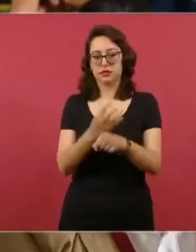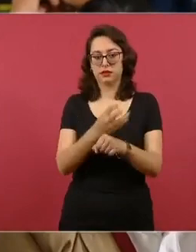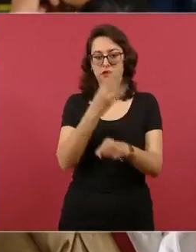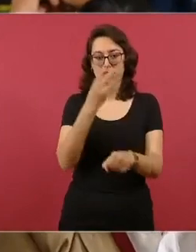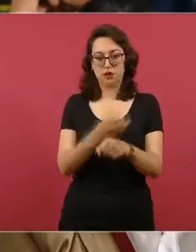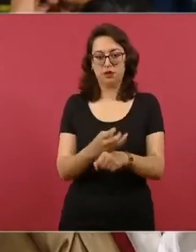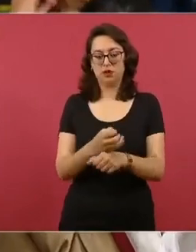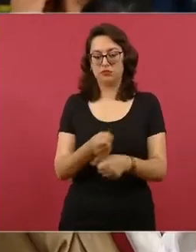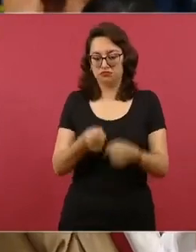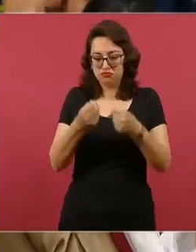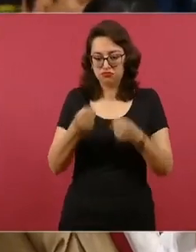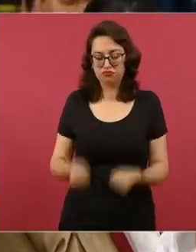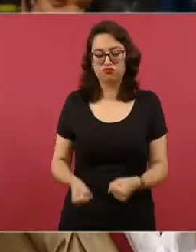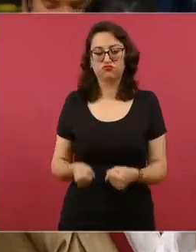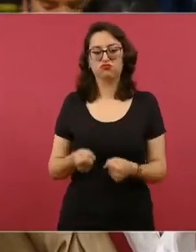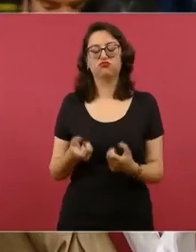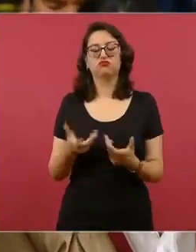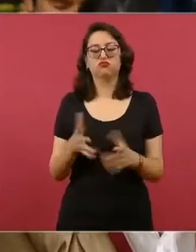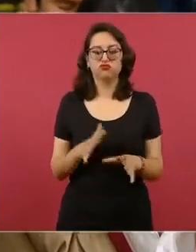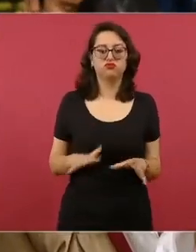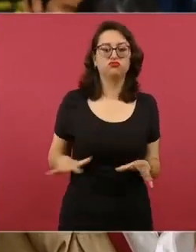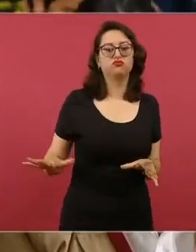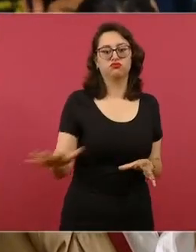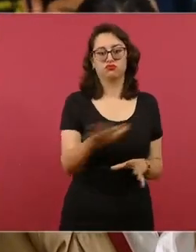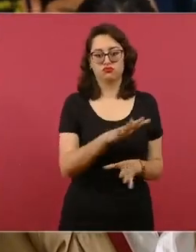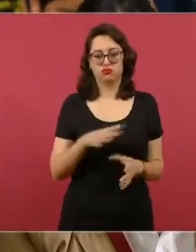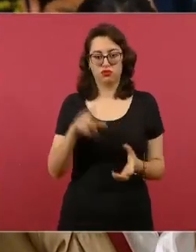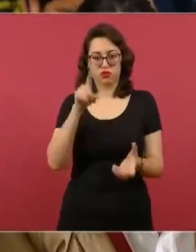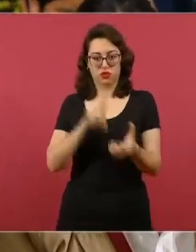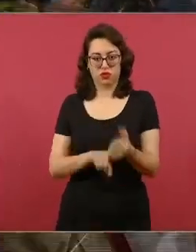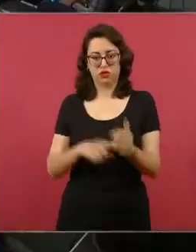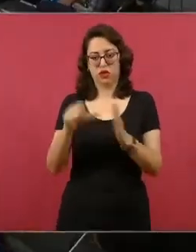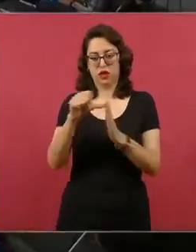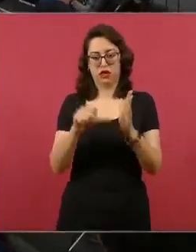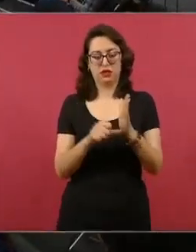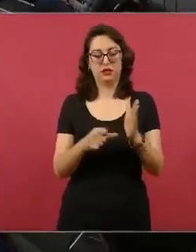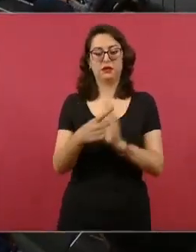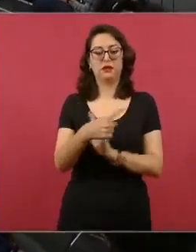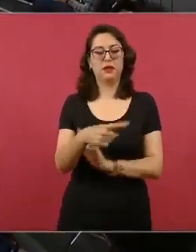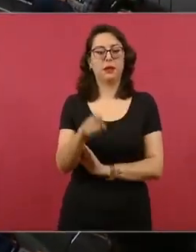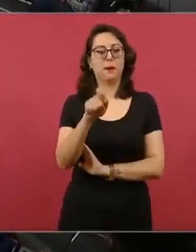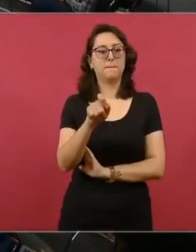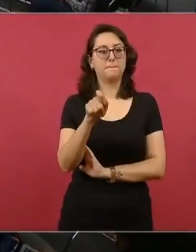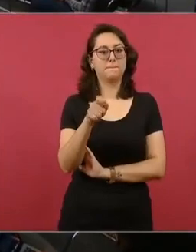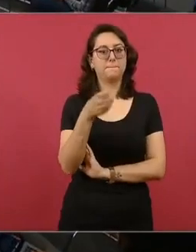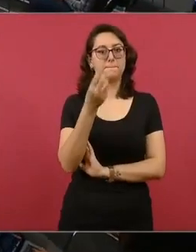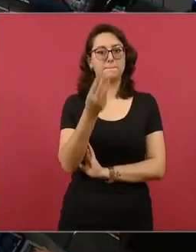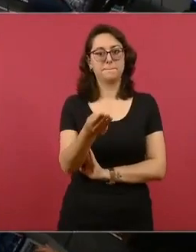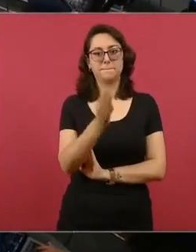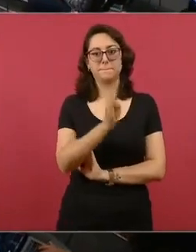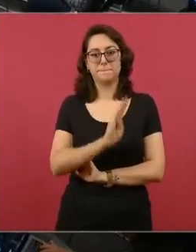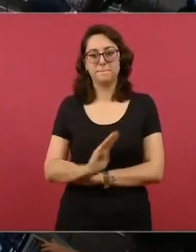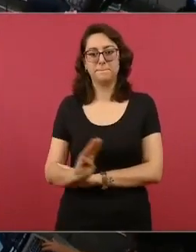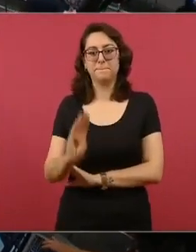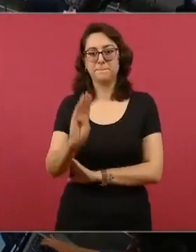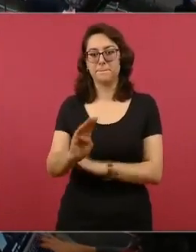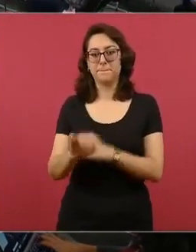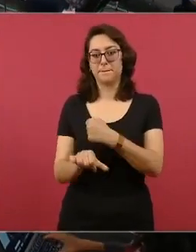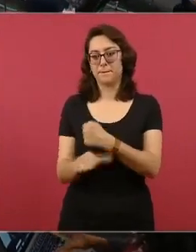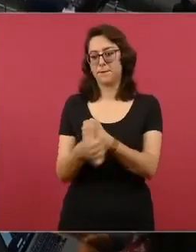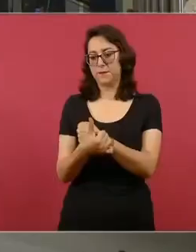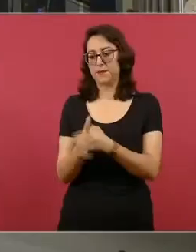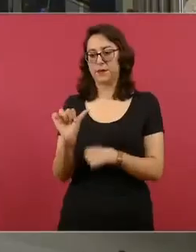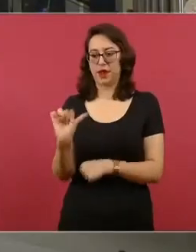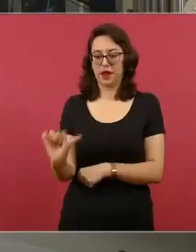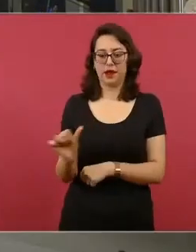social y el principio de la previsión social contenidos en el artículo 123, apartado B, fracción 11,